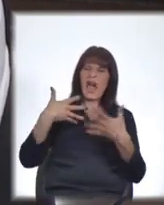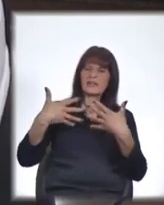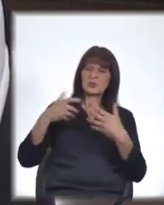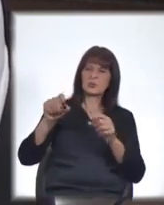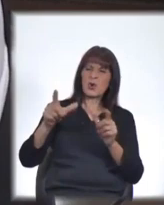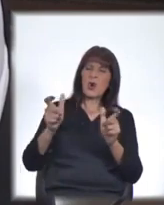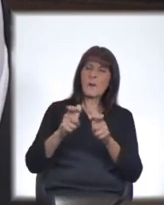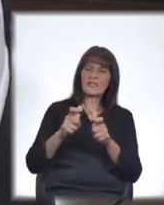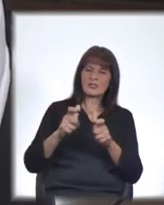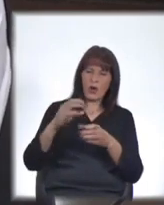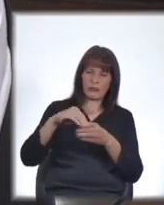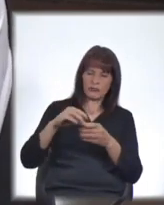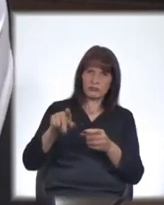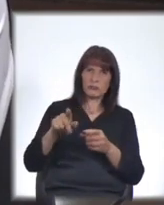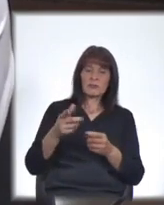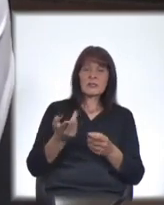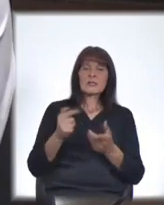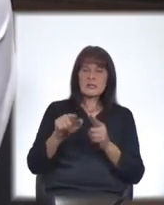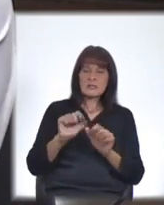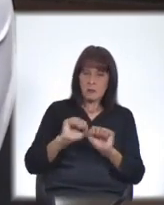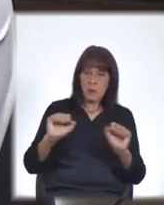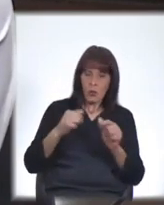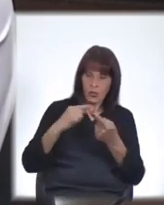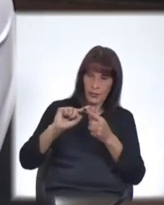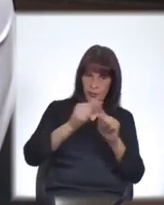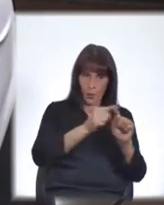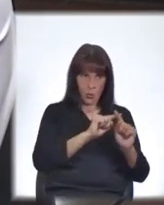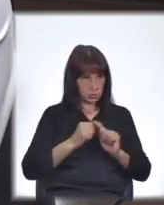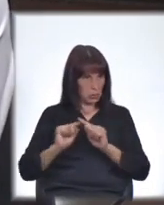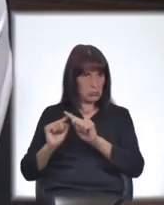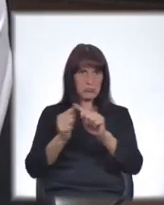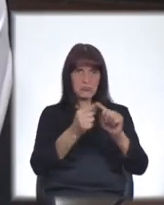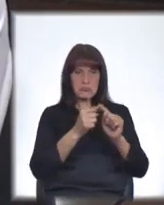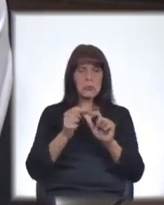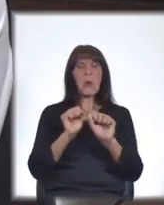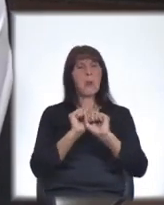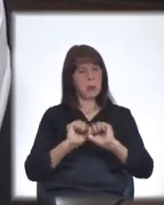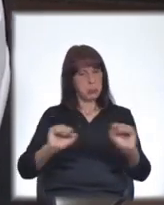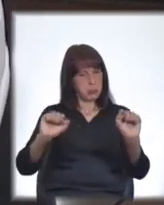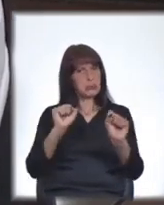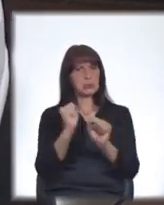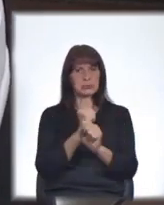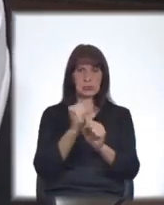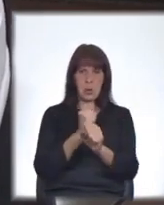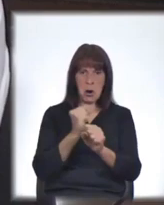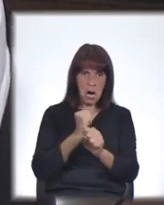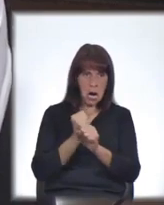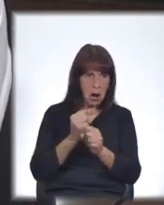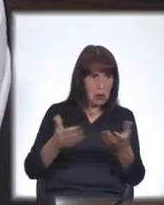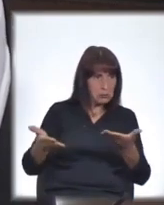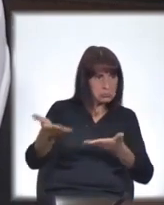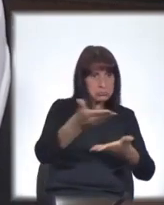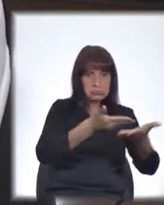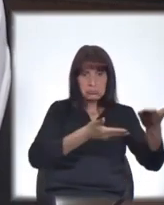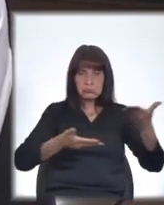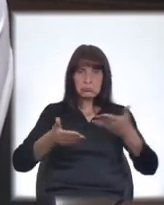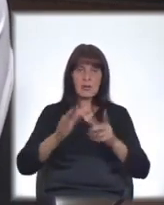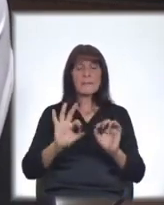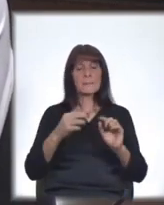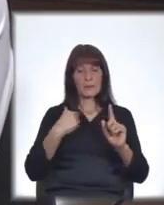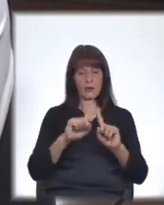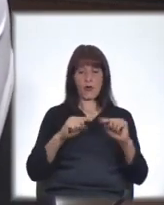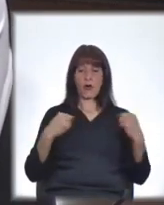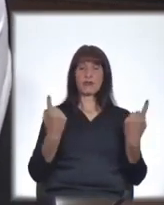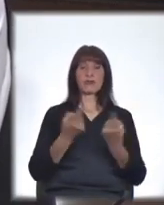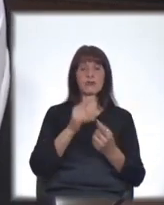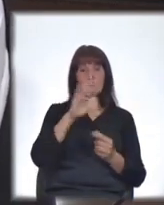una comisión en la que se pudo discutir, en la que se pudo trabajar, y en donde en este caso nosotros, que somos la